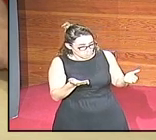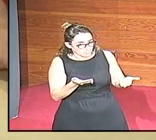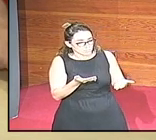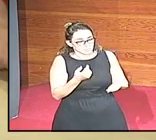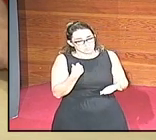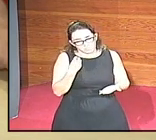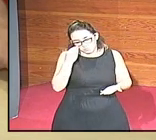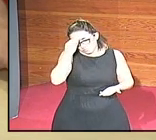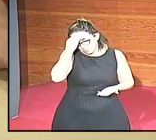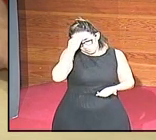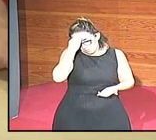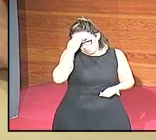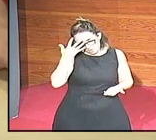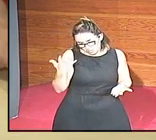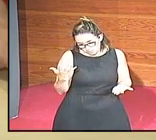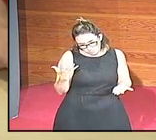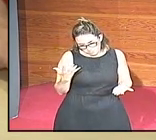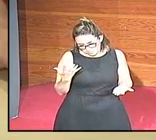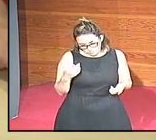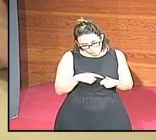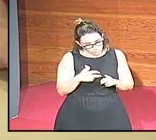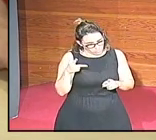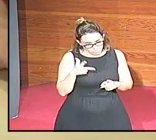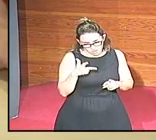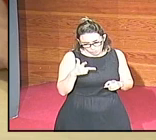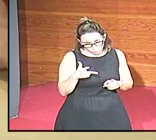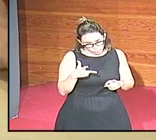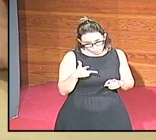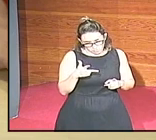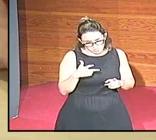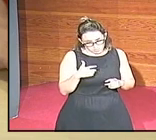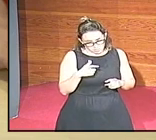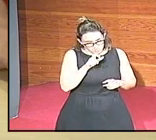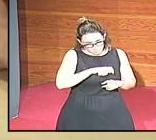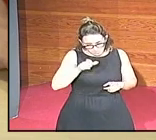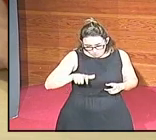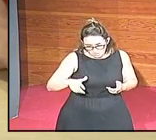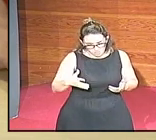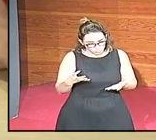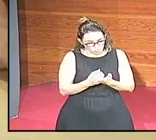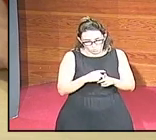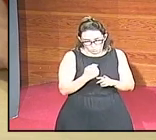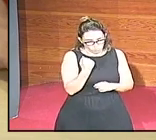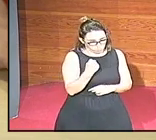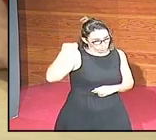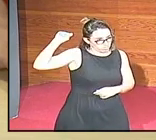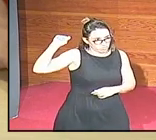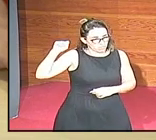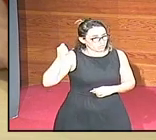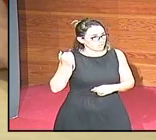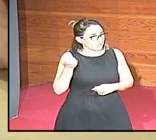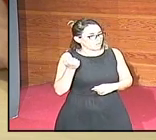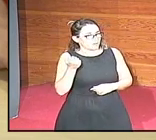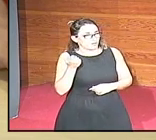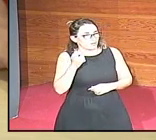me parece que es un asalto a todos los derechos civiles y que hay en cualquier estado de la Comunidad